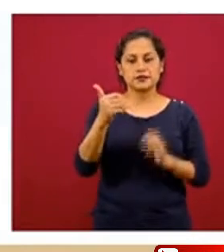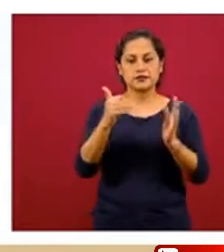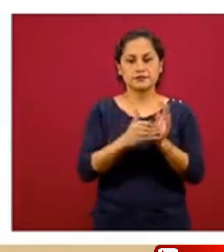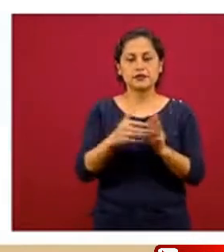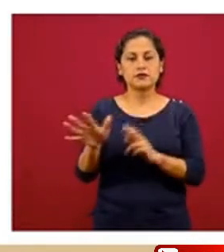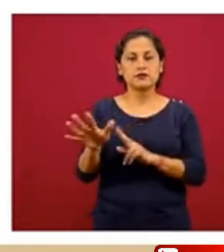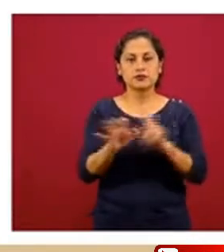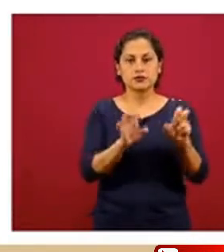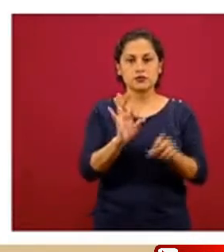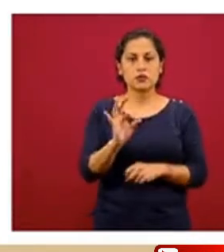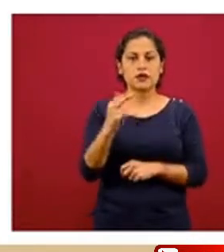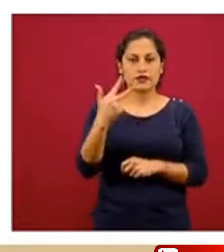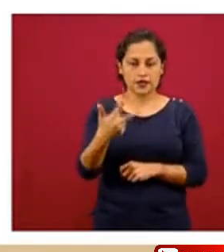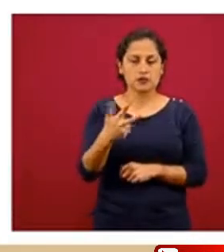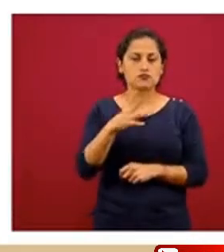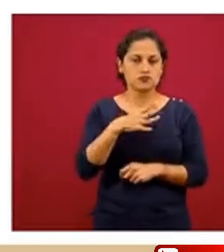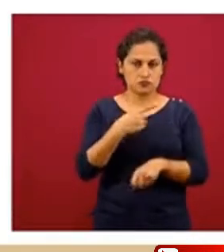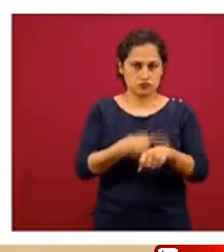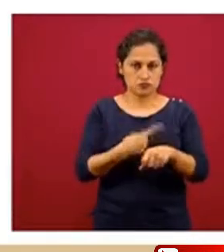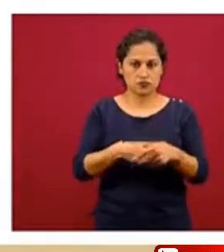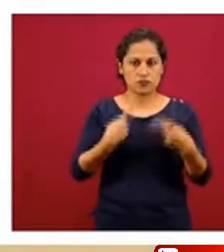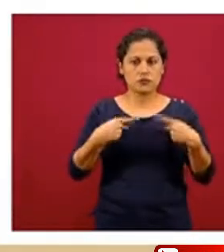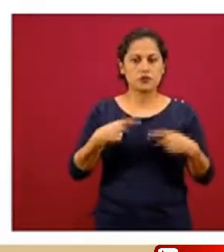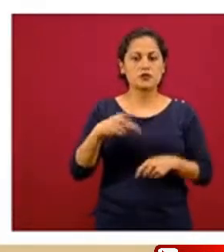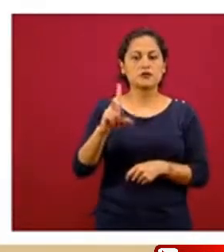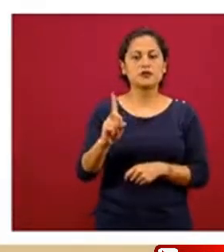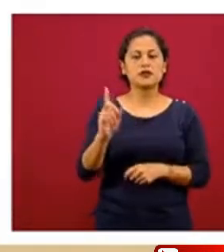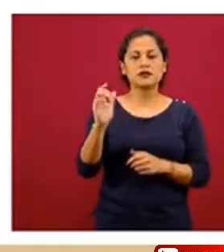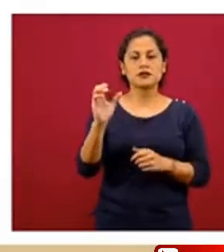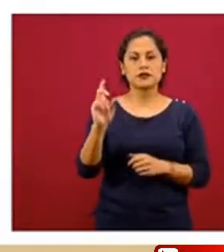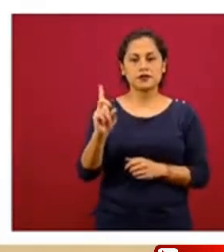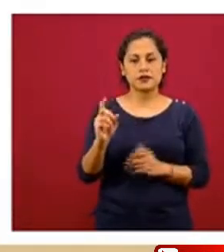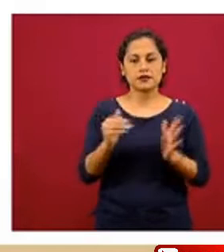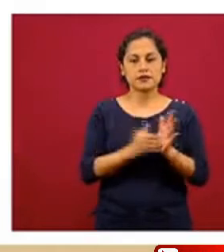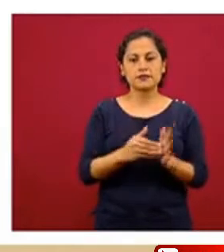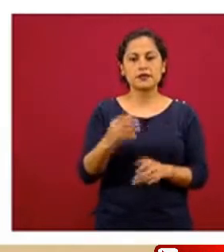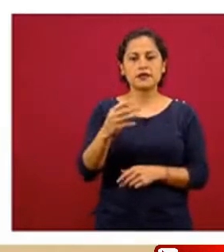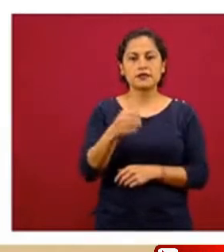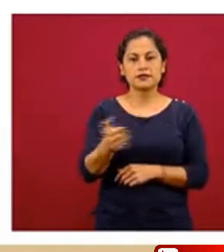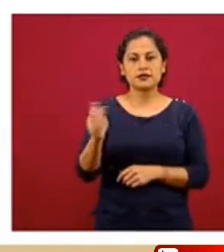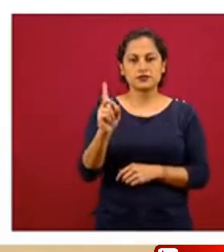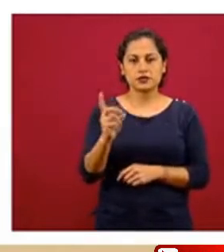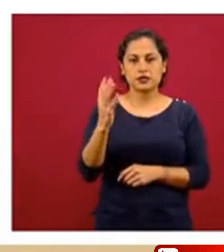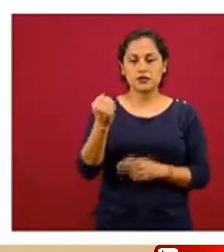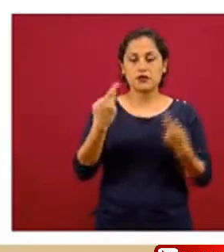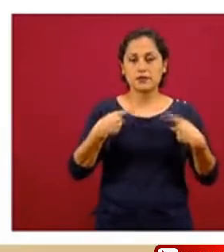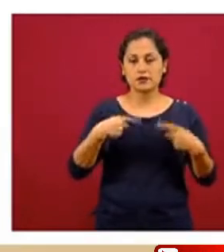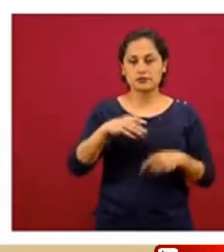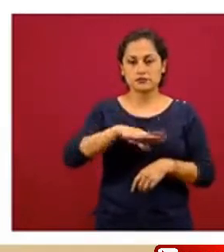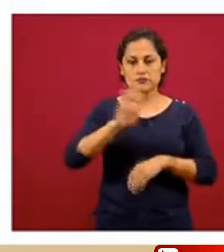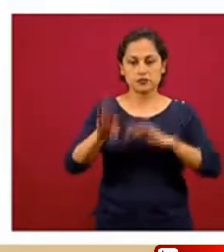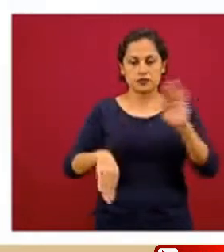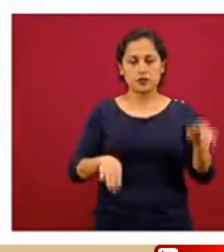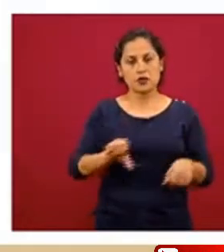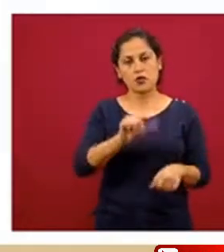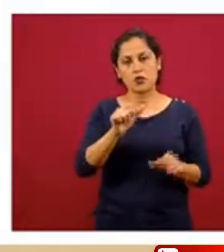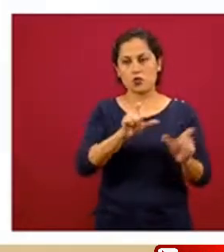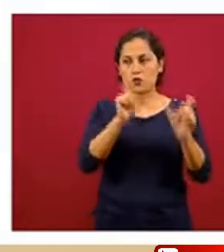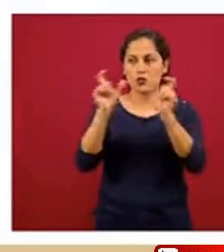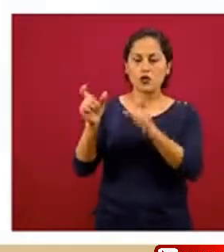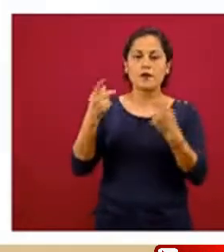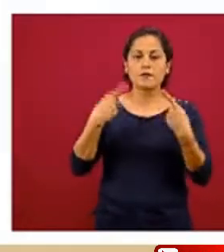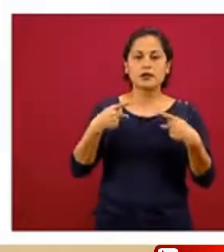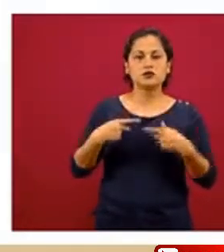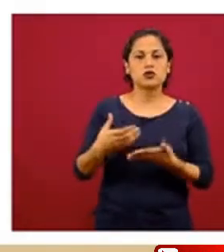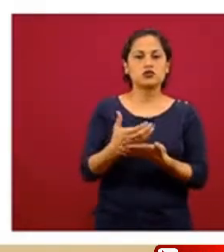256.848, las muy lamentables defunciones, 30.639, y las personas que han sido recuperadas. Pero la